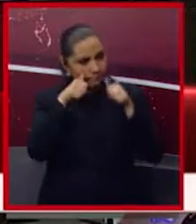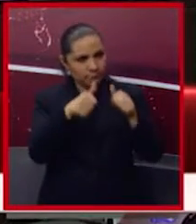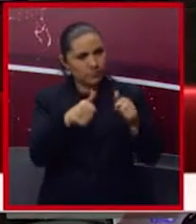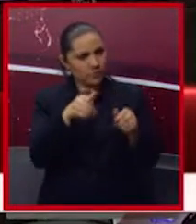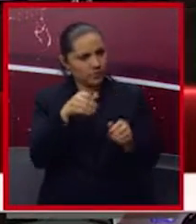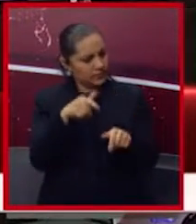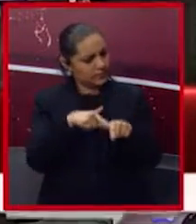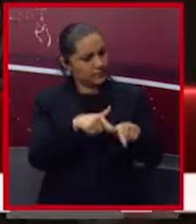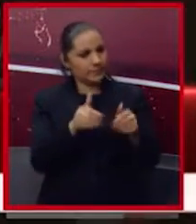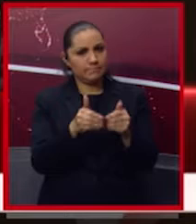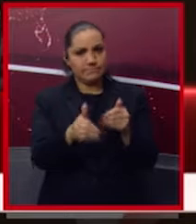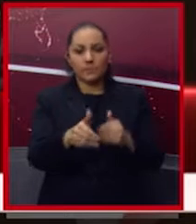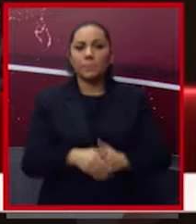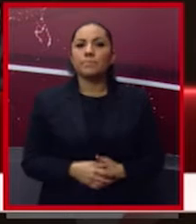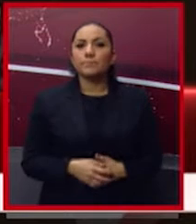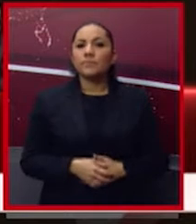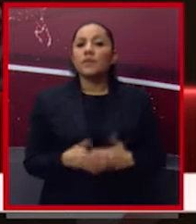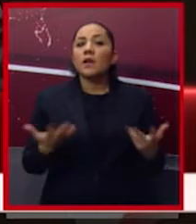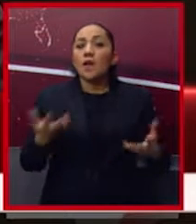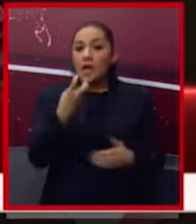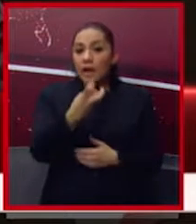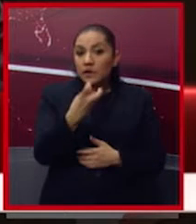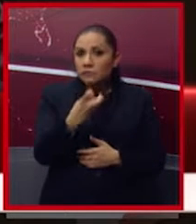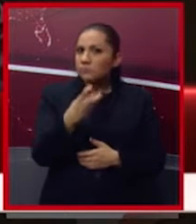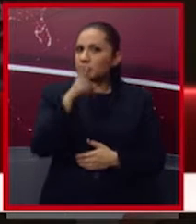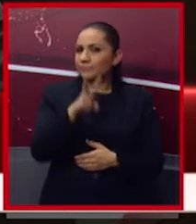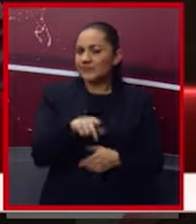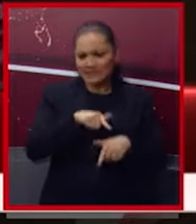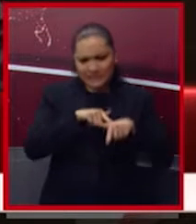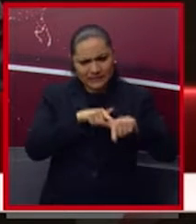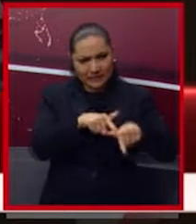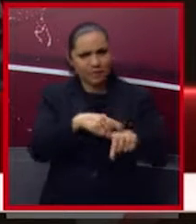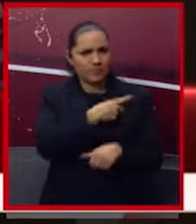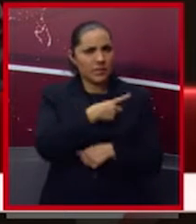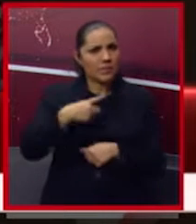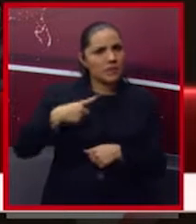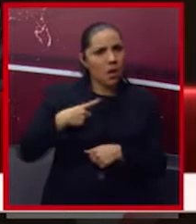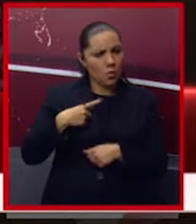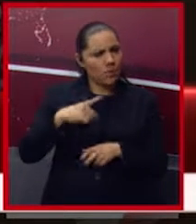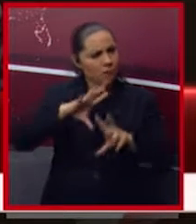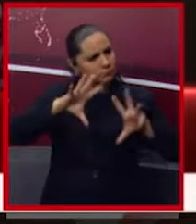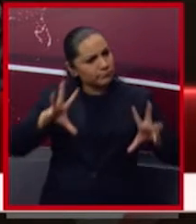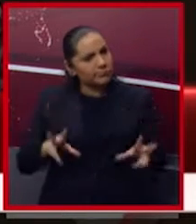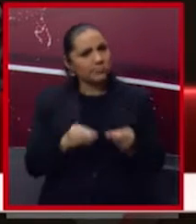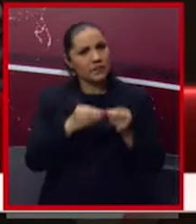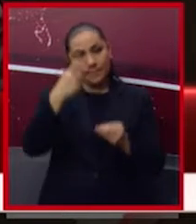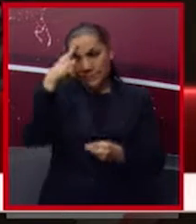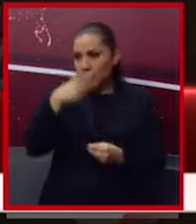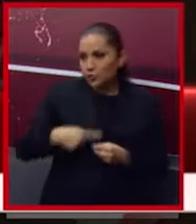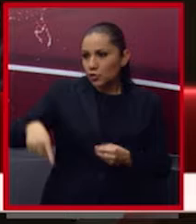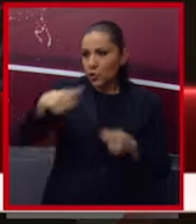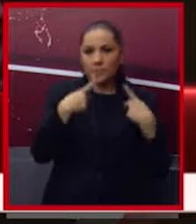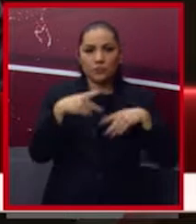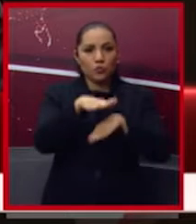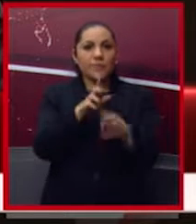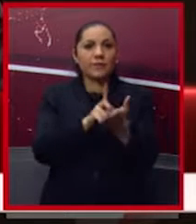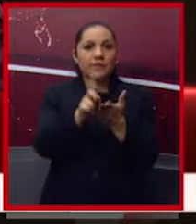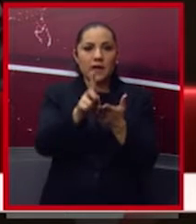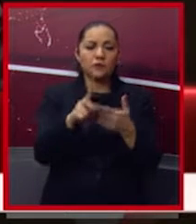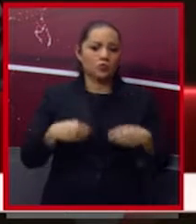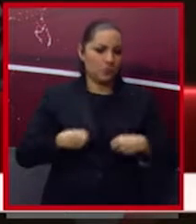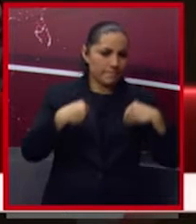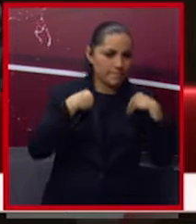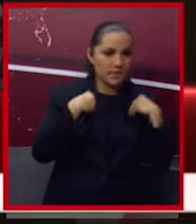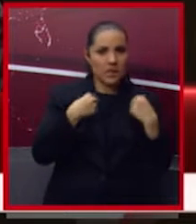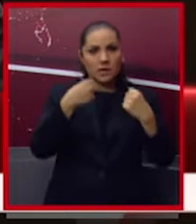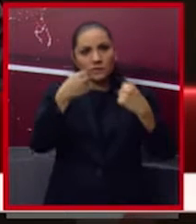En ese sentido, tenemos hoy una profunda deuda con los mexicanos que, queriendo hacer uso de su derecho a la vida, a la seguridad, a